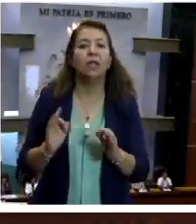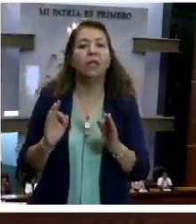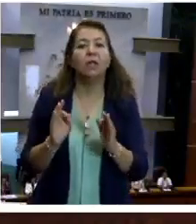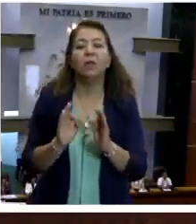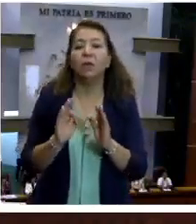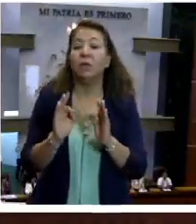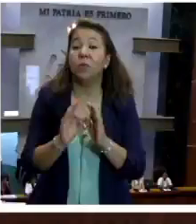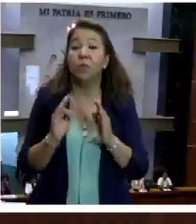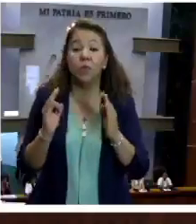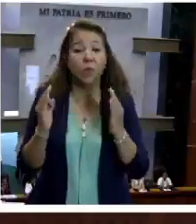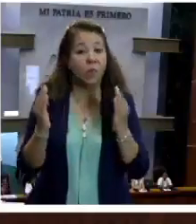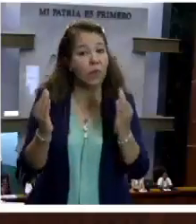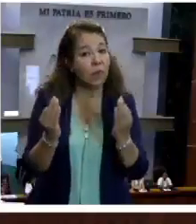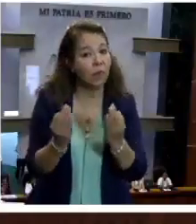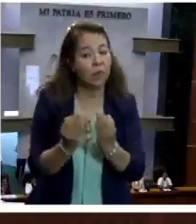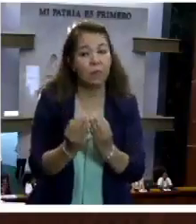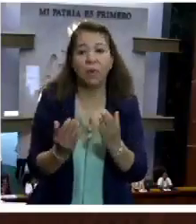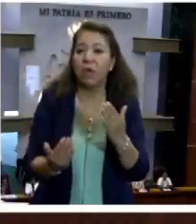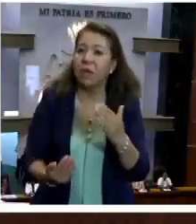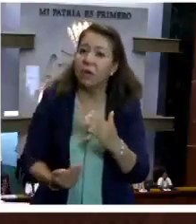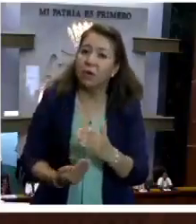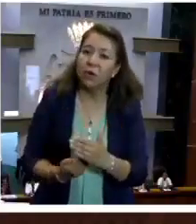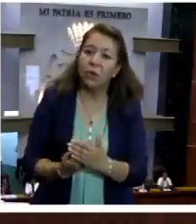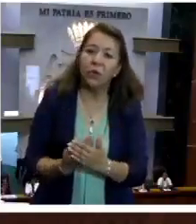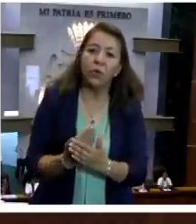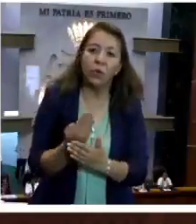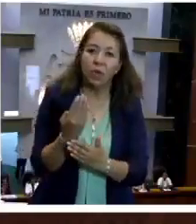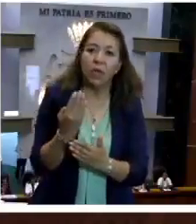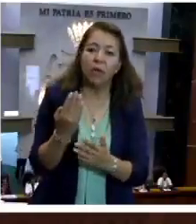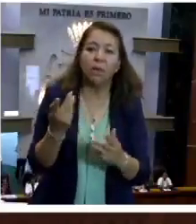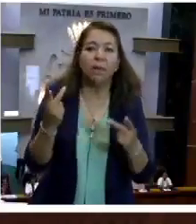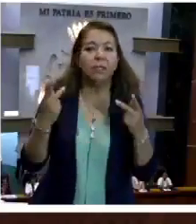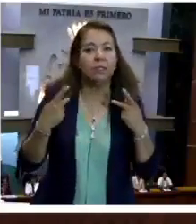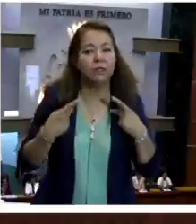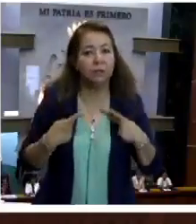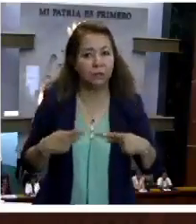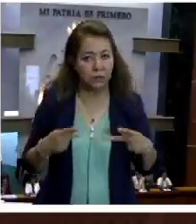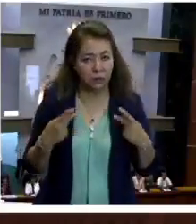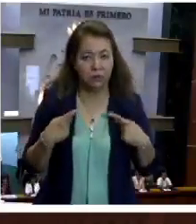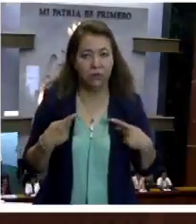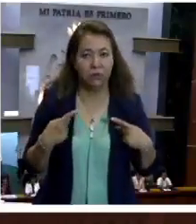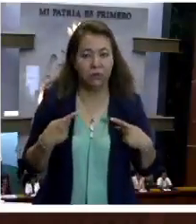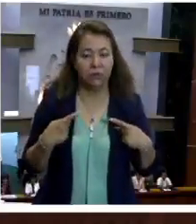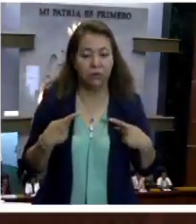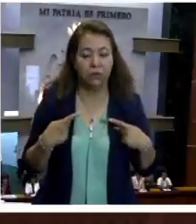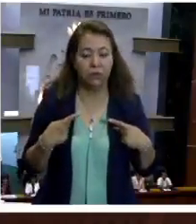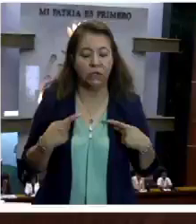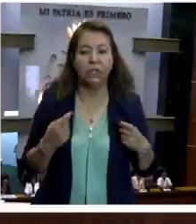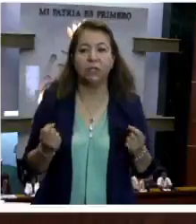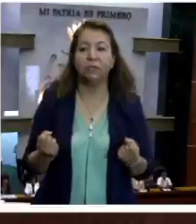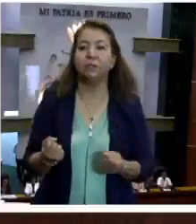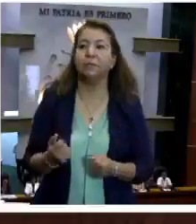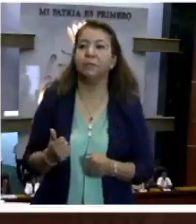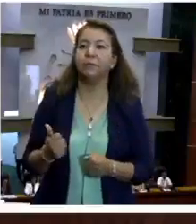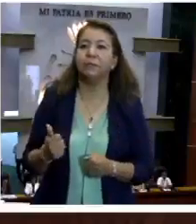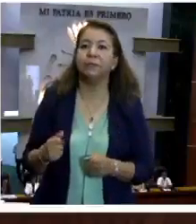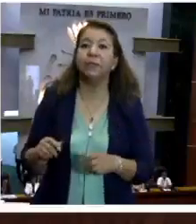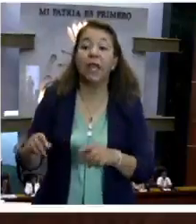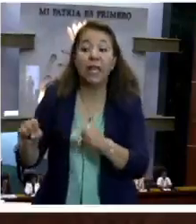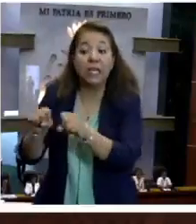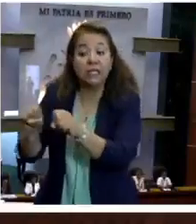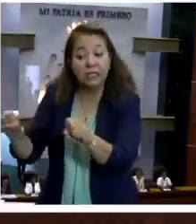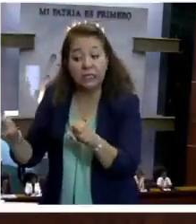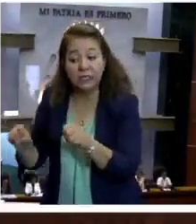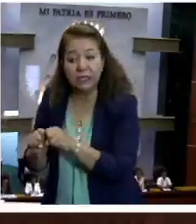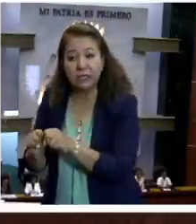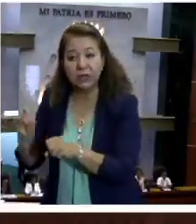formación de nuevas y nuevos ciudadanos, porque en el aula no solamente se va a formar